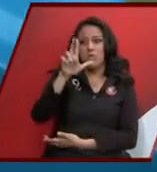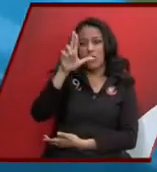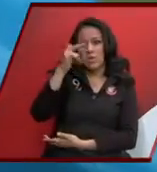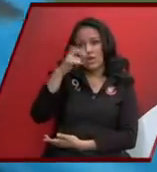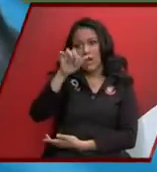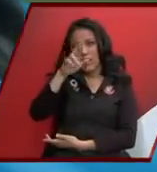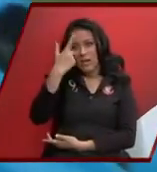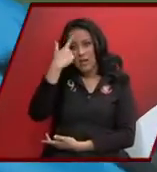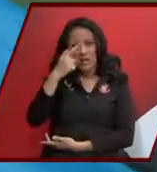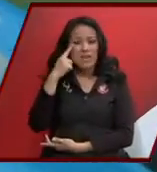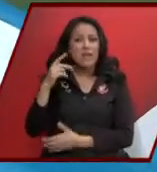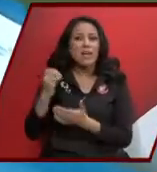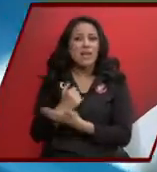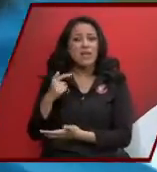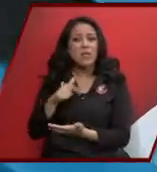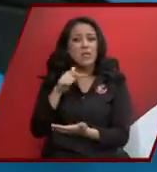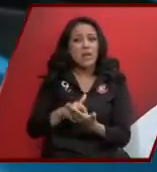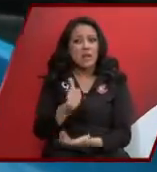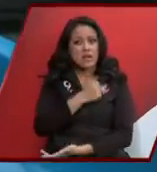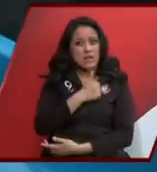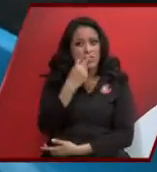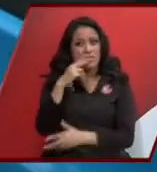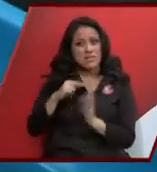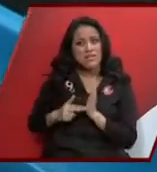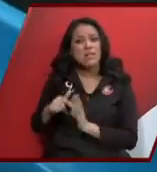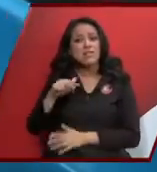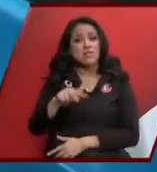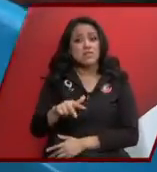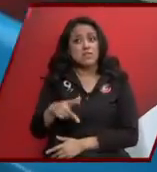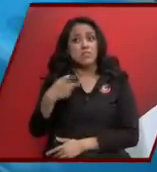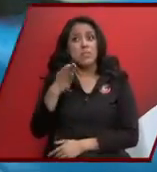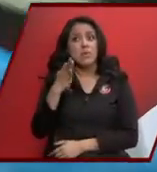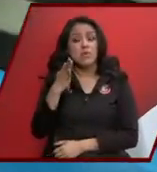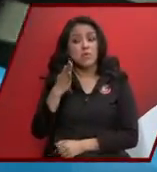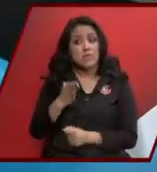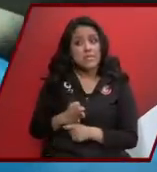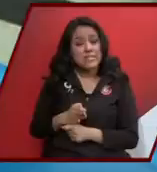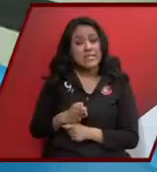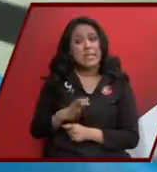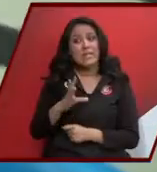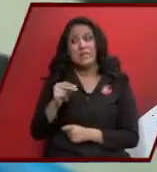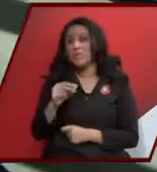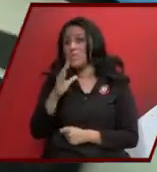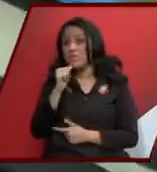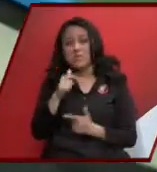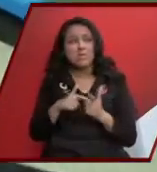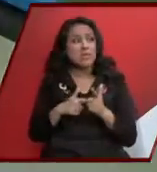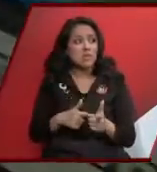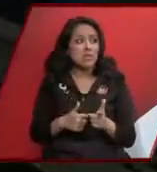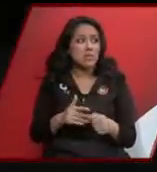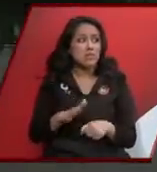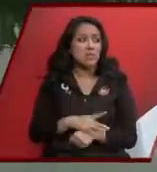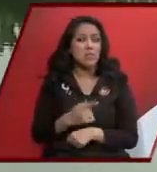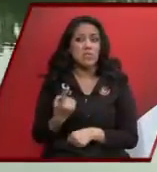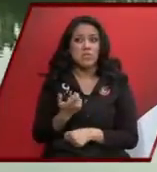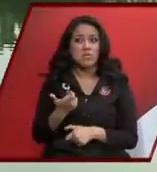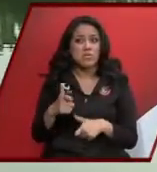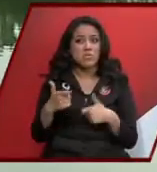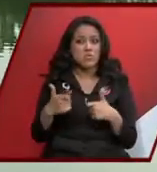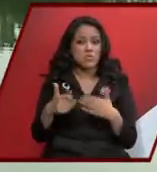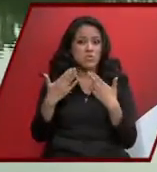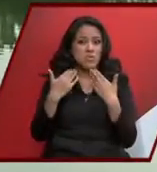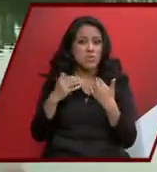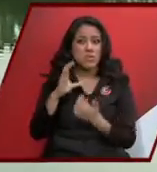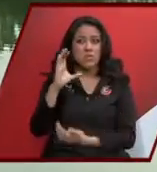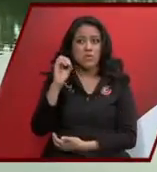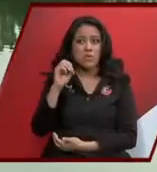Campeonato Panamericano en Canadá 2018. Sin embargo, dice, algo no se lo permite. Los recursos, que la